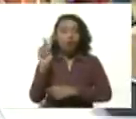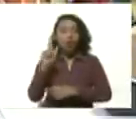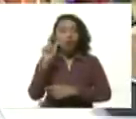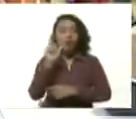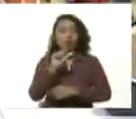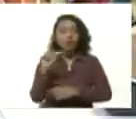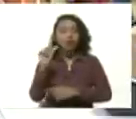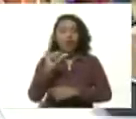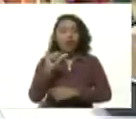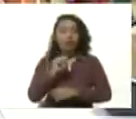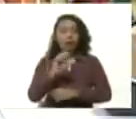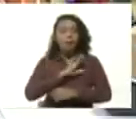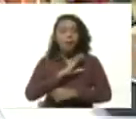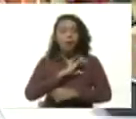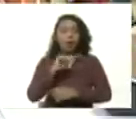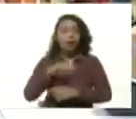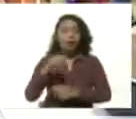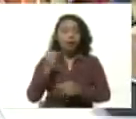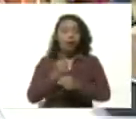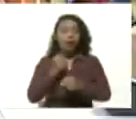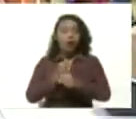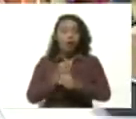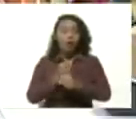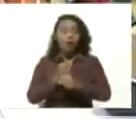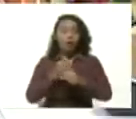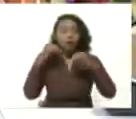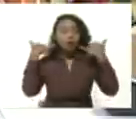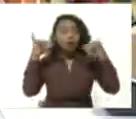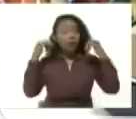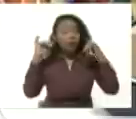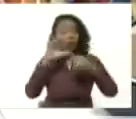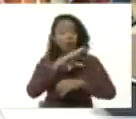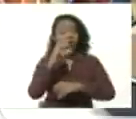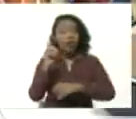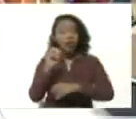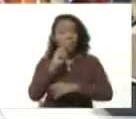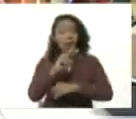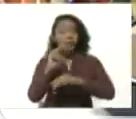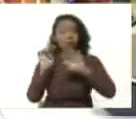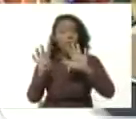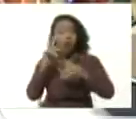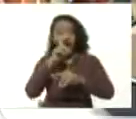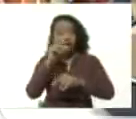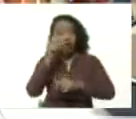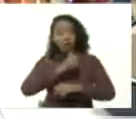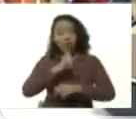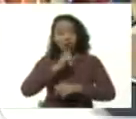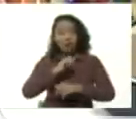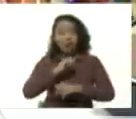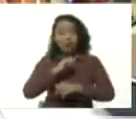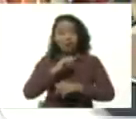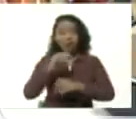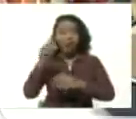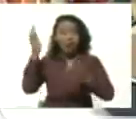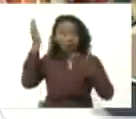mucho ajetreo, trabajo. Conmemoramos los 529 años de la resistencia indígena.